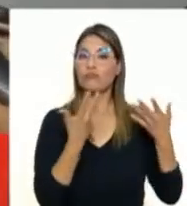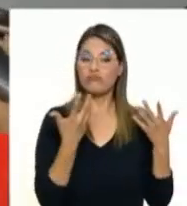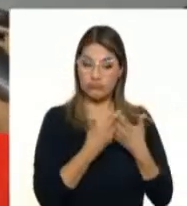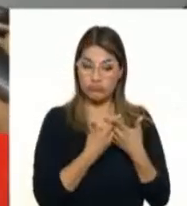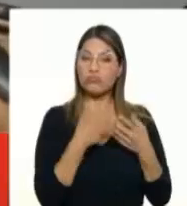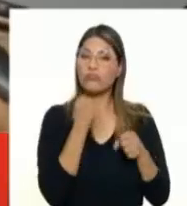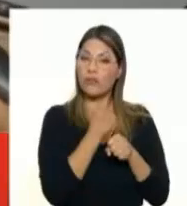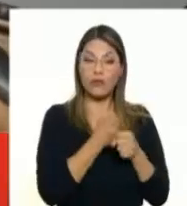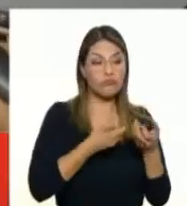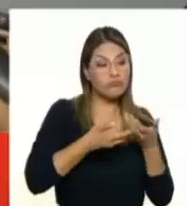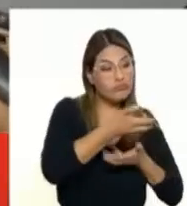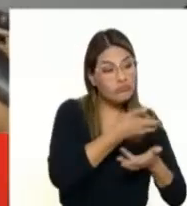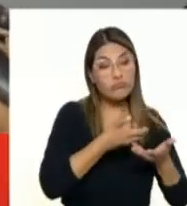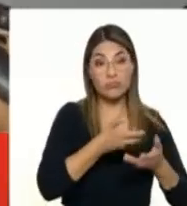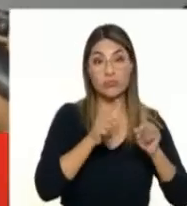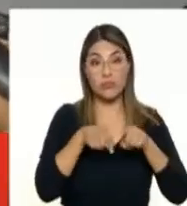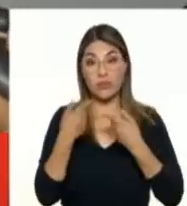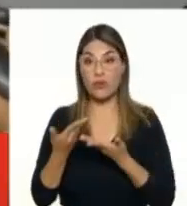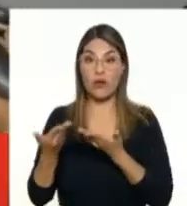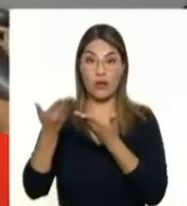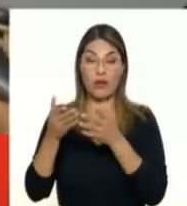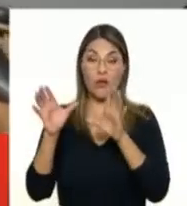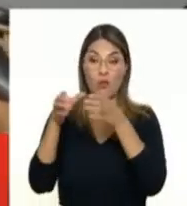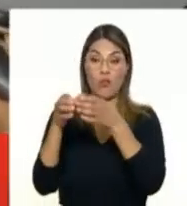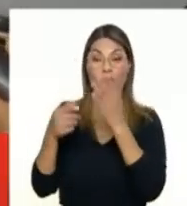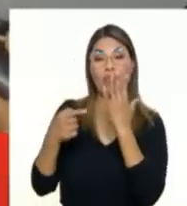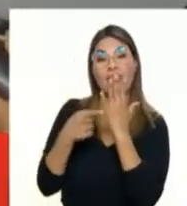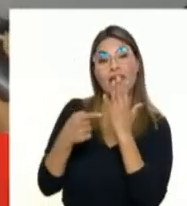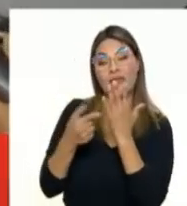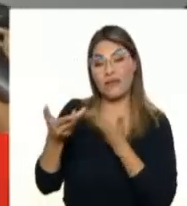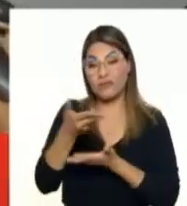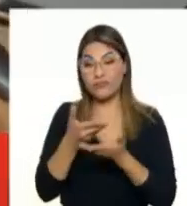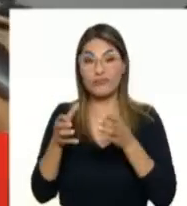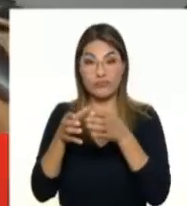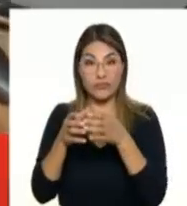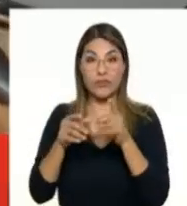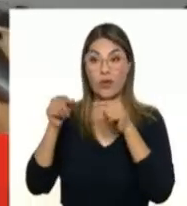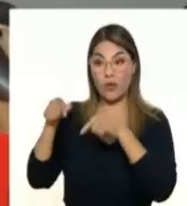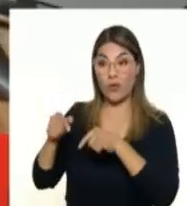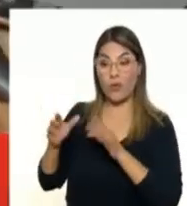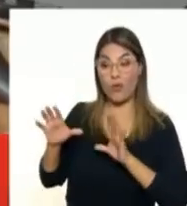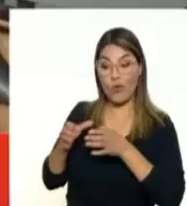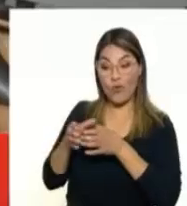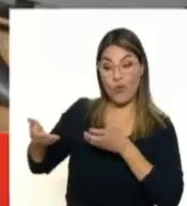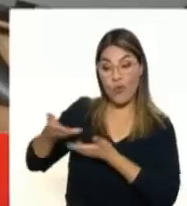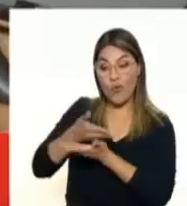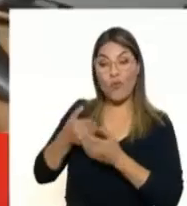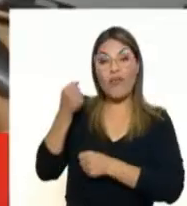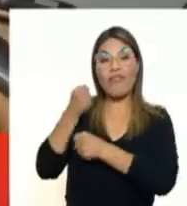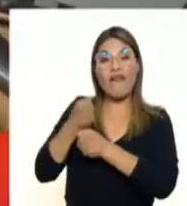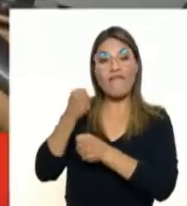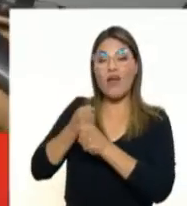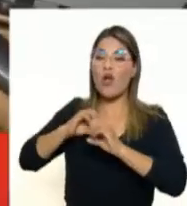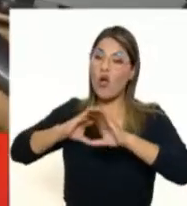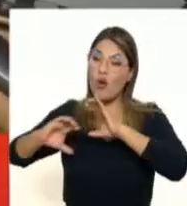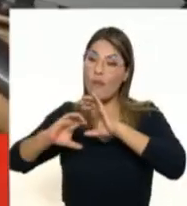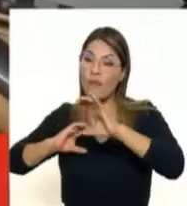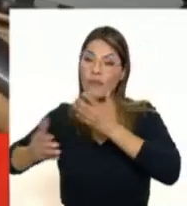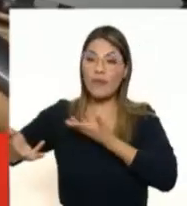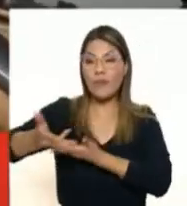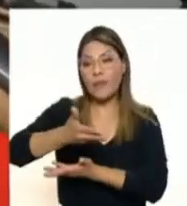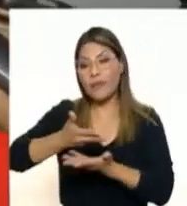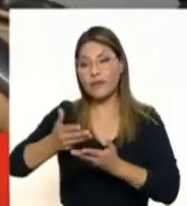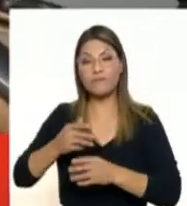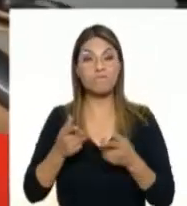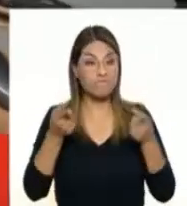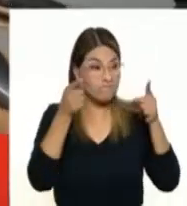el debate en la comisión técnica y hoy día el debate en el Pleno del Consejo Nacional de Trabajo y